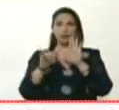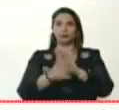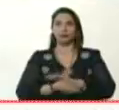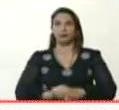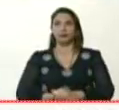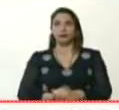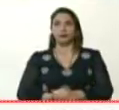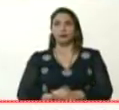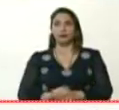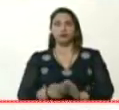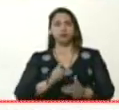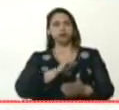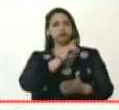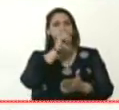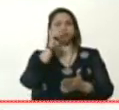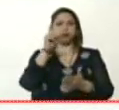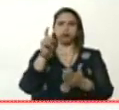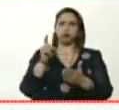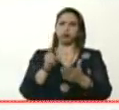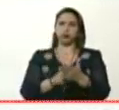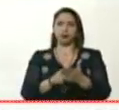es absolutamente